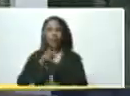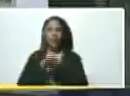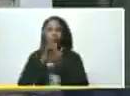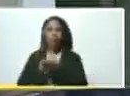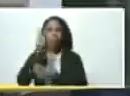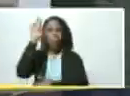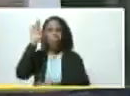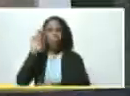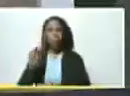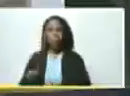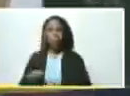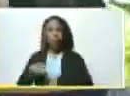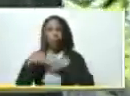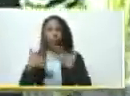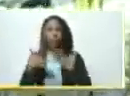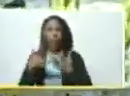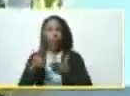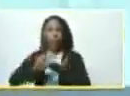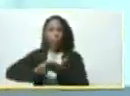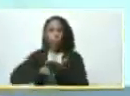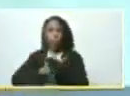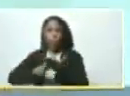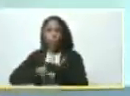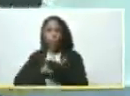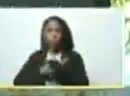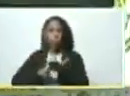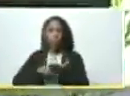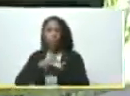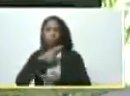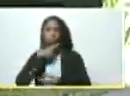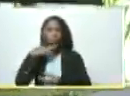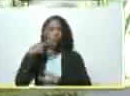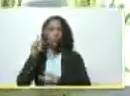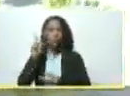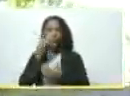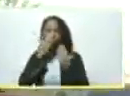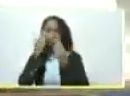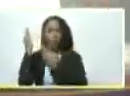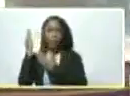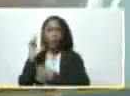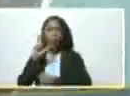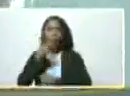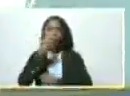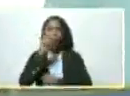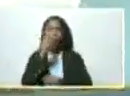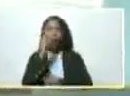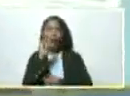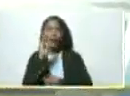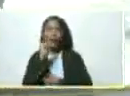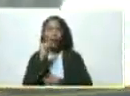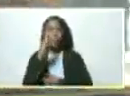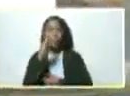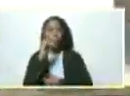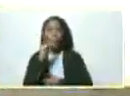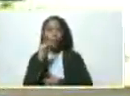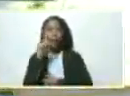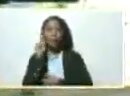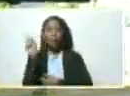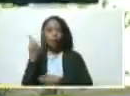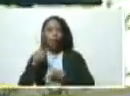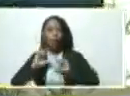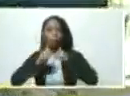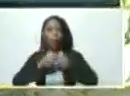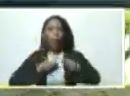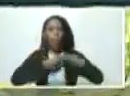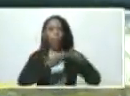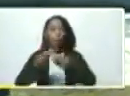diarios. ¿De qué? De mermelada de guayaba. Mermelada de guayaba. ¿Todo esto es mermelada de guayaba? Sí. Se empezó a distribuir